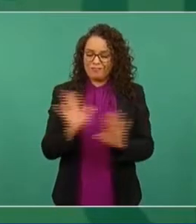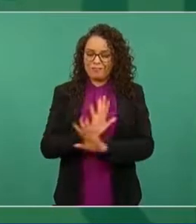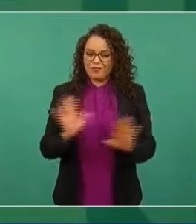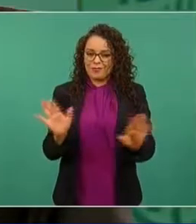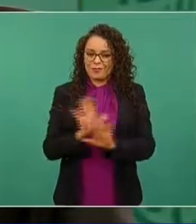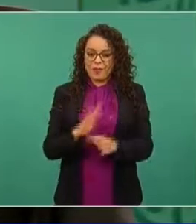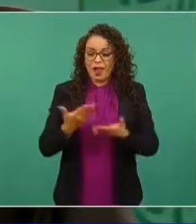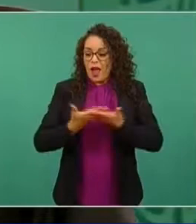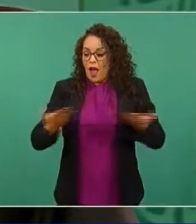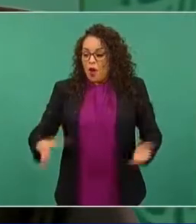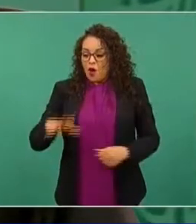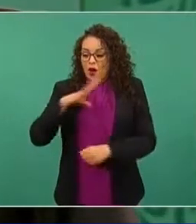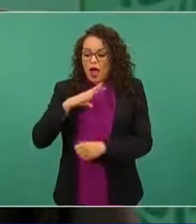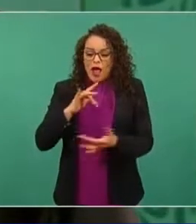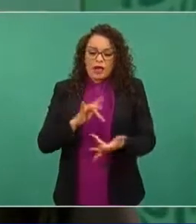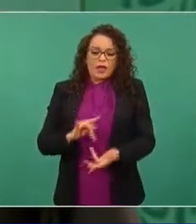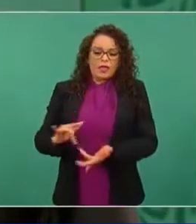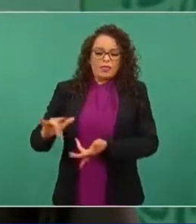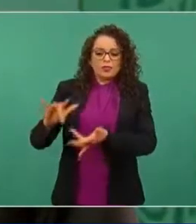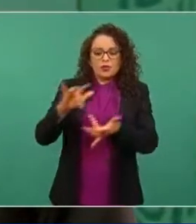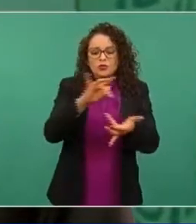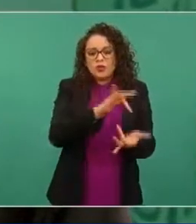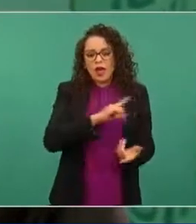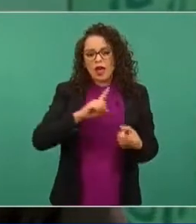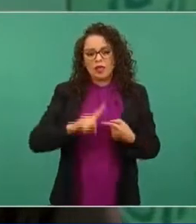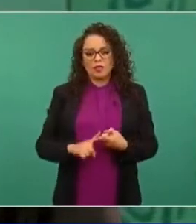redes sociales,